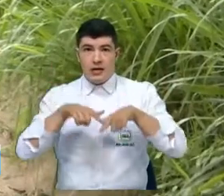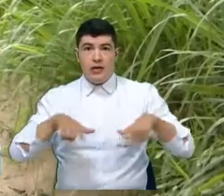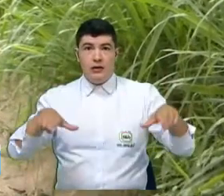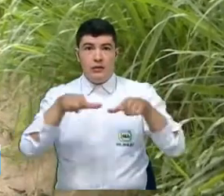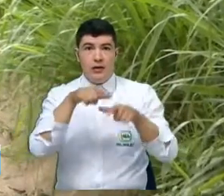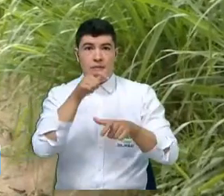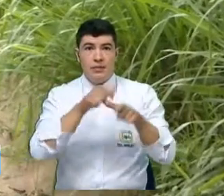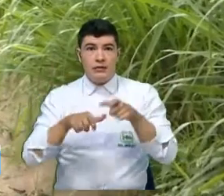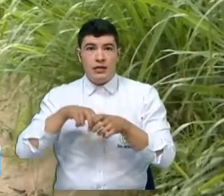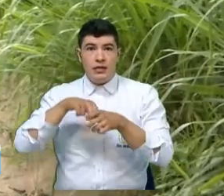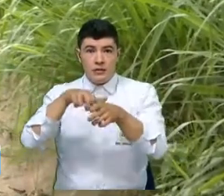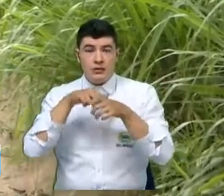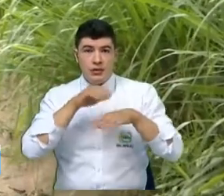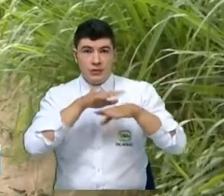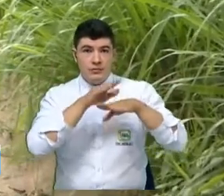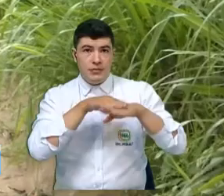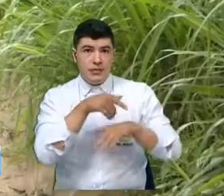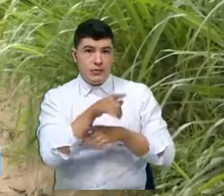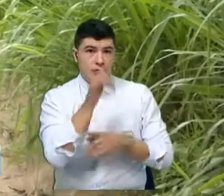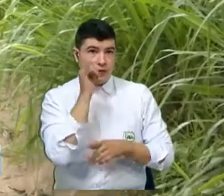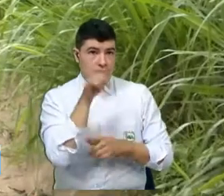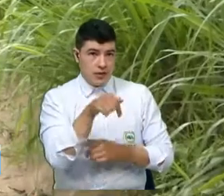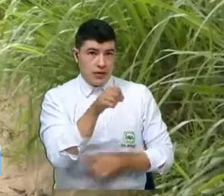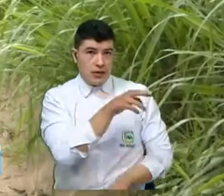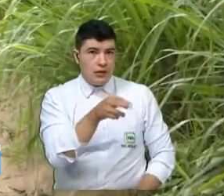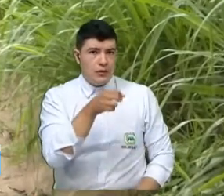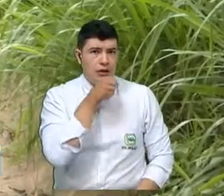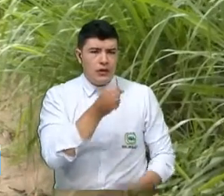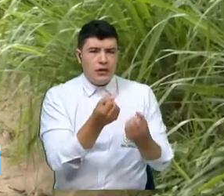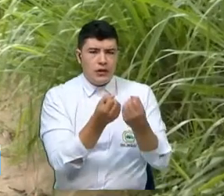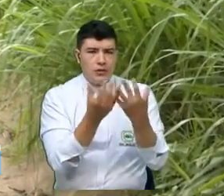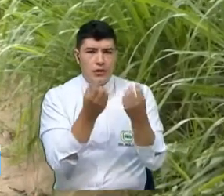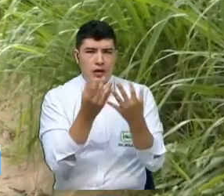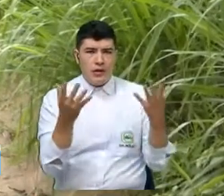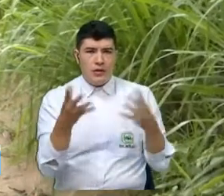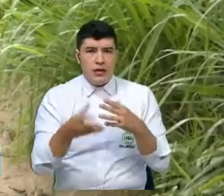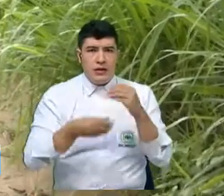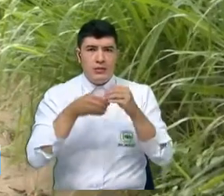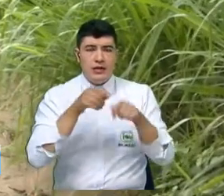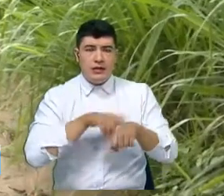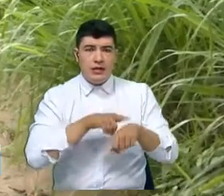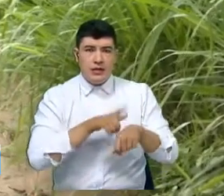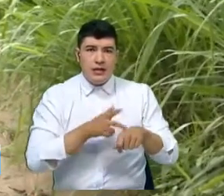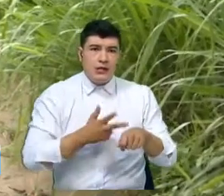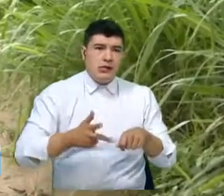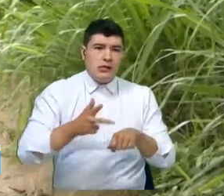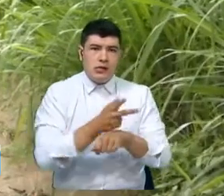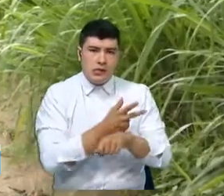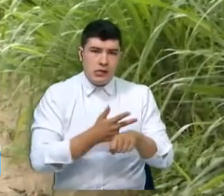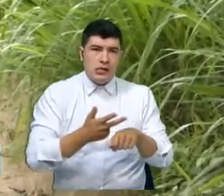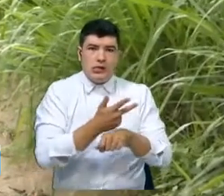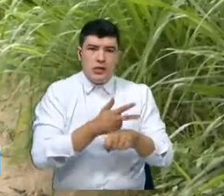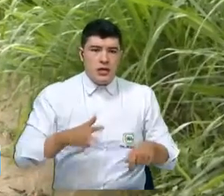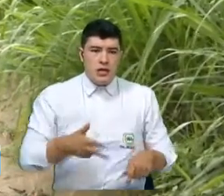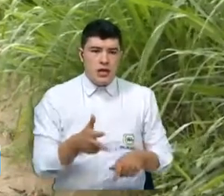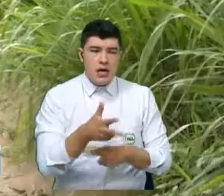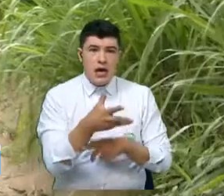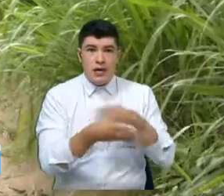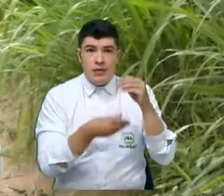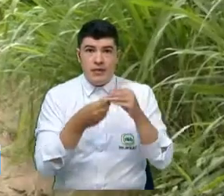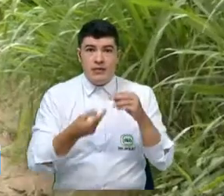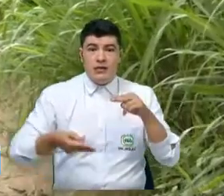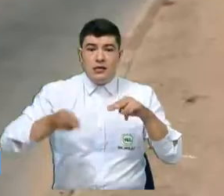manifestaron a través de las cámaras de Oriente Noticias en cuánto ha aumentado el tiempo de sus viajes y sobre todo en cuánto han aumentado sus